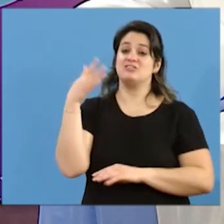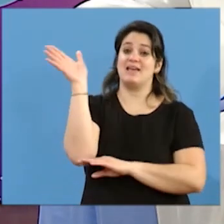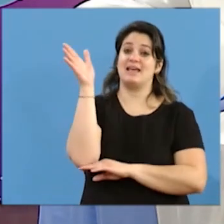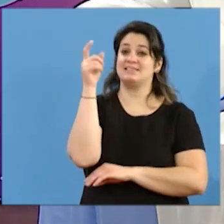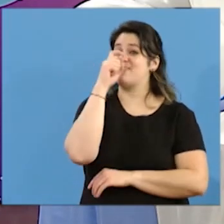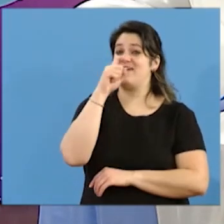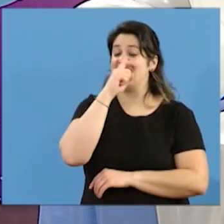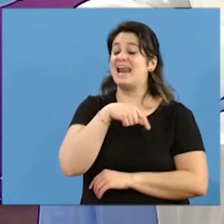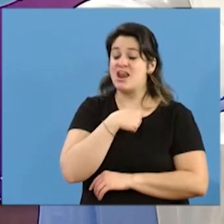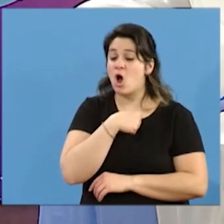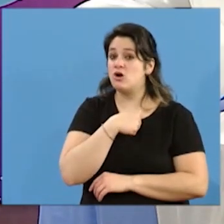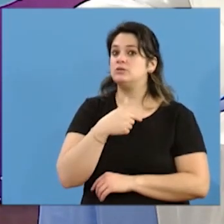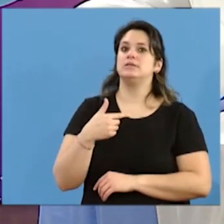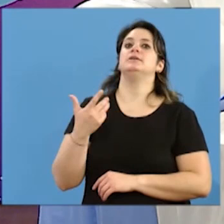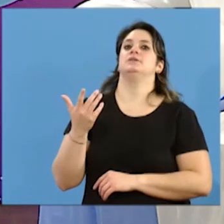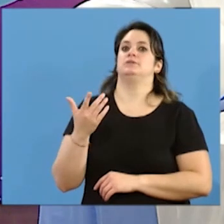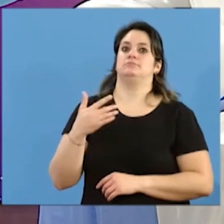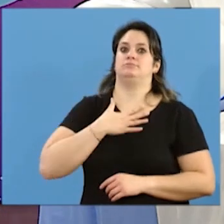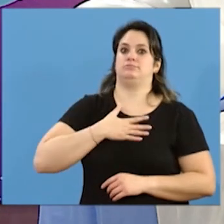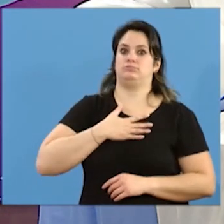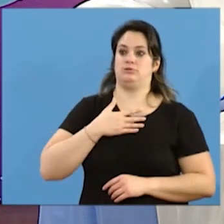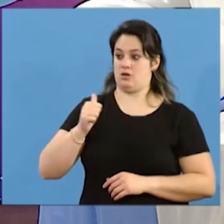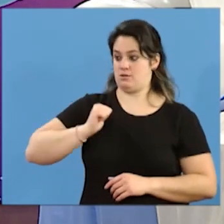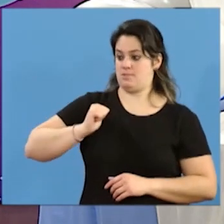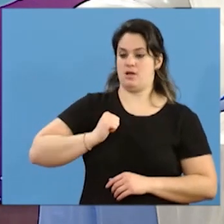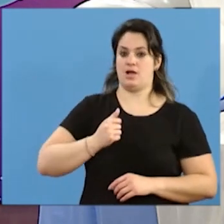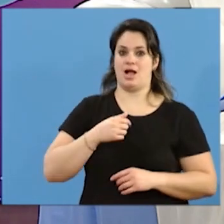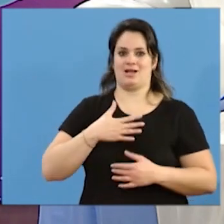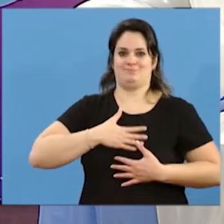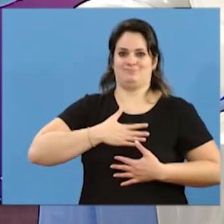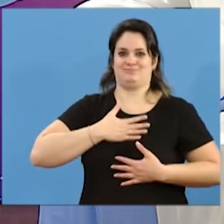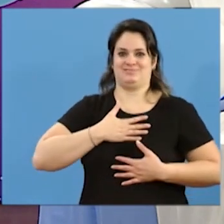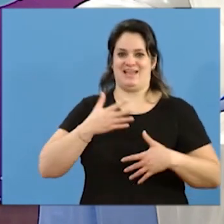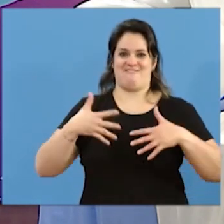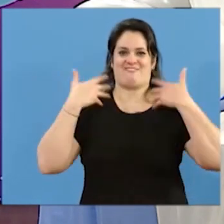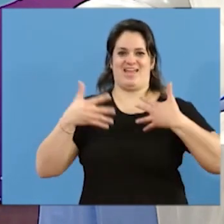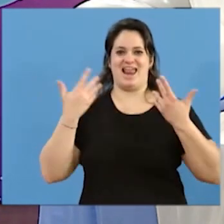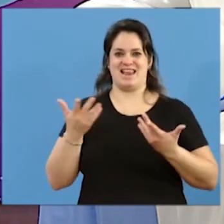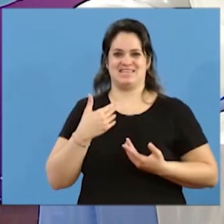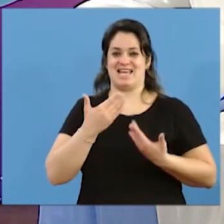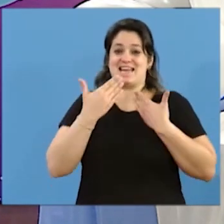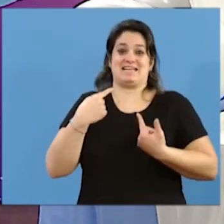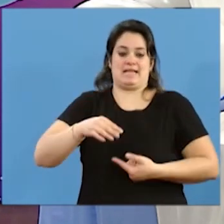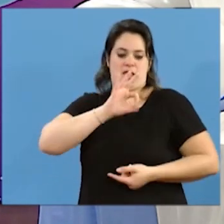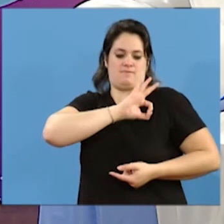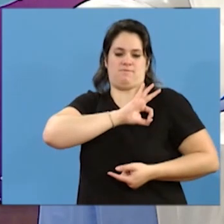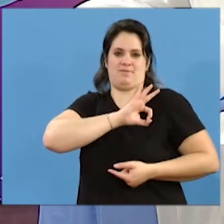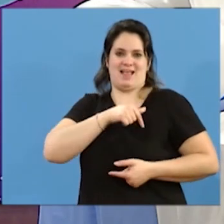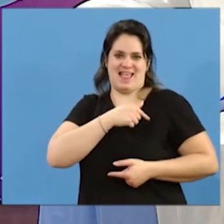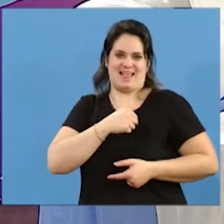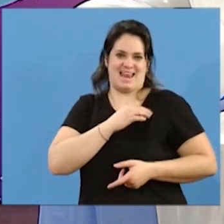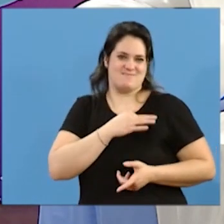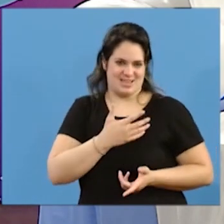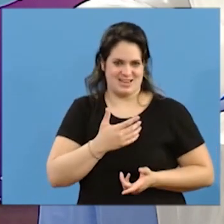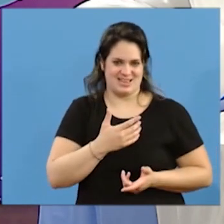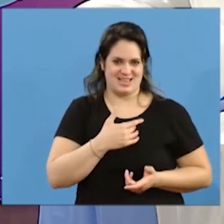Belgrano, entusiasmado, como los soldados se habían sentido muy felices con la escarapela,